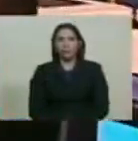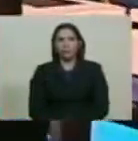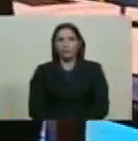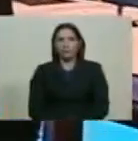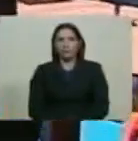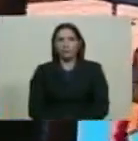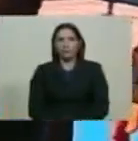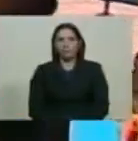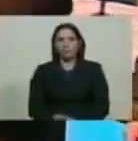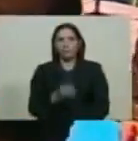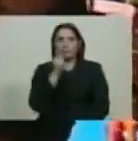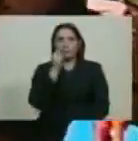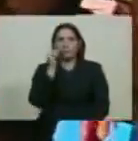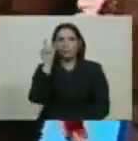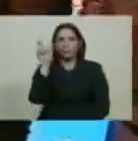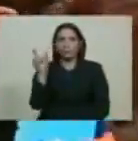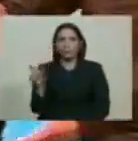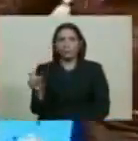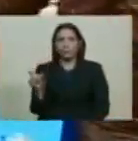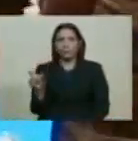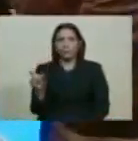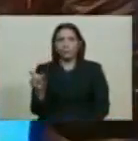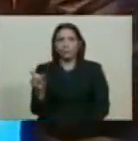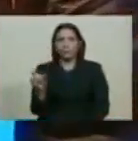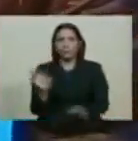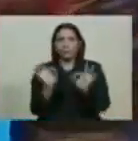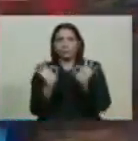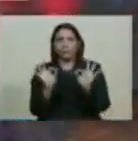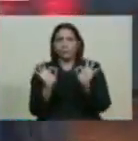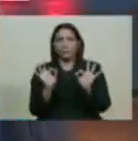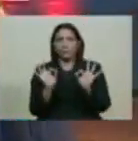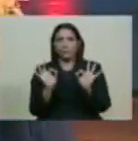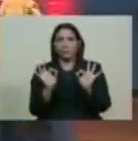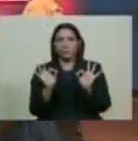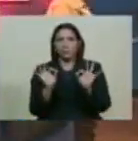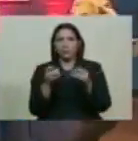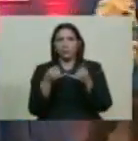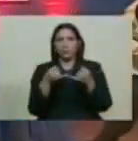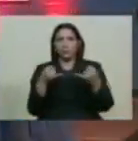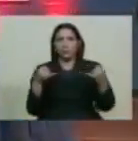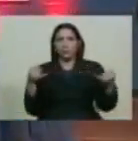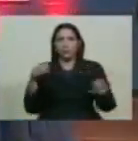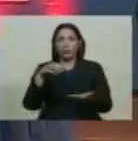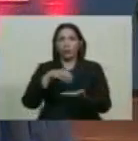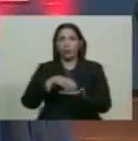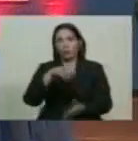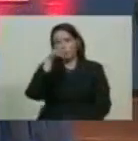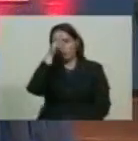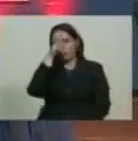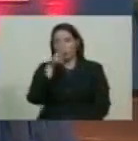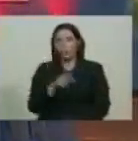Víctor Alfonso Materán Rosales, especialidad Electricidad del Estado Falcón.